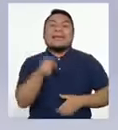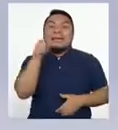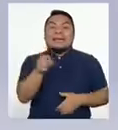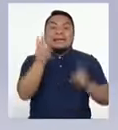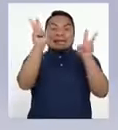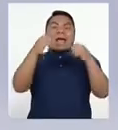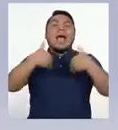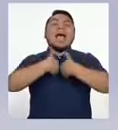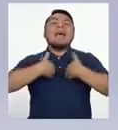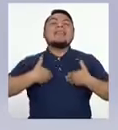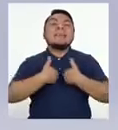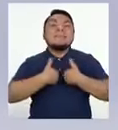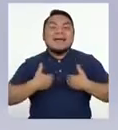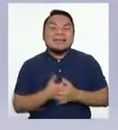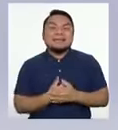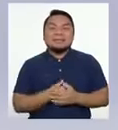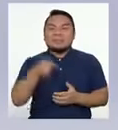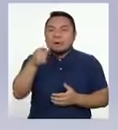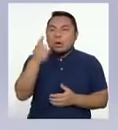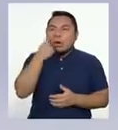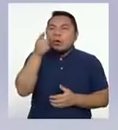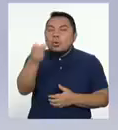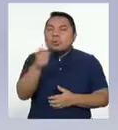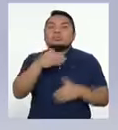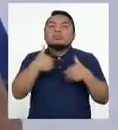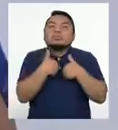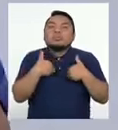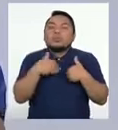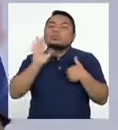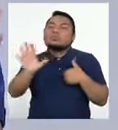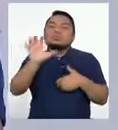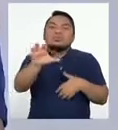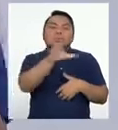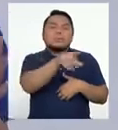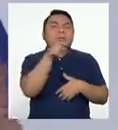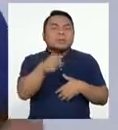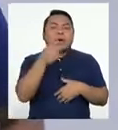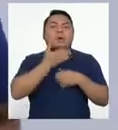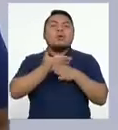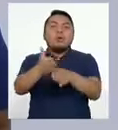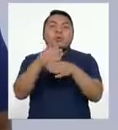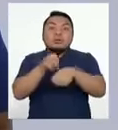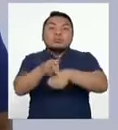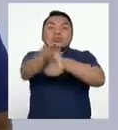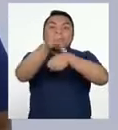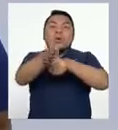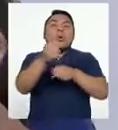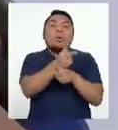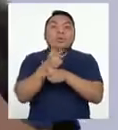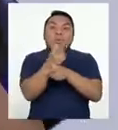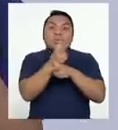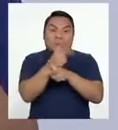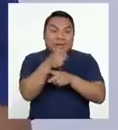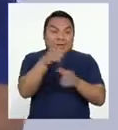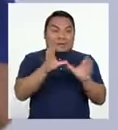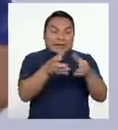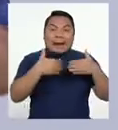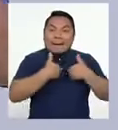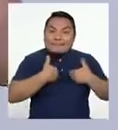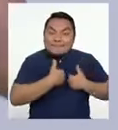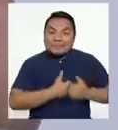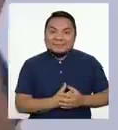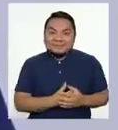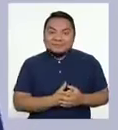animales. Conoceremos un poco más de los tipos de animalitos y compartiremos consejos para cuidarlos.